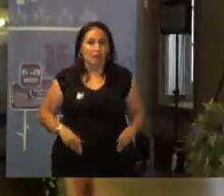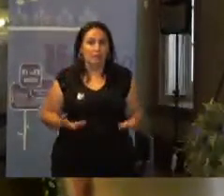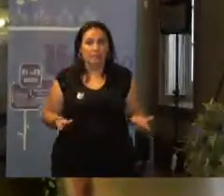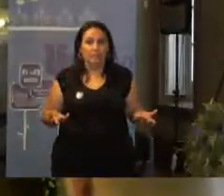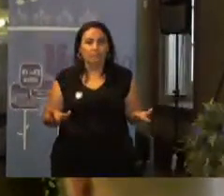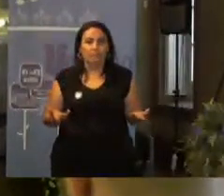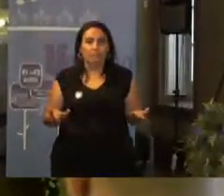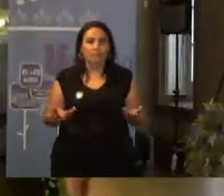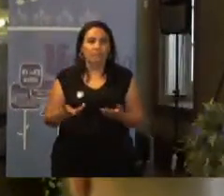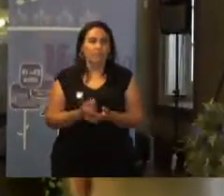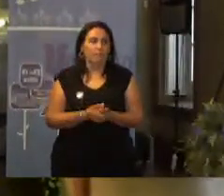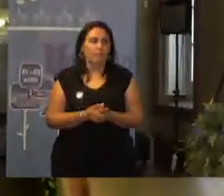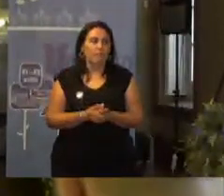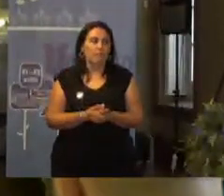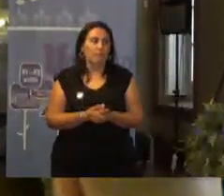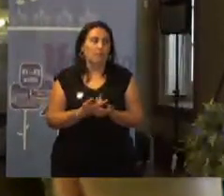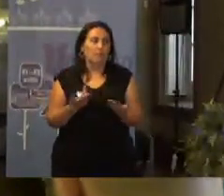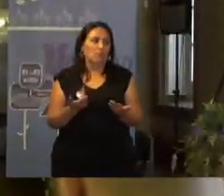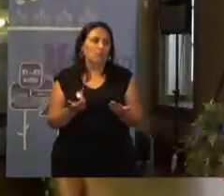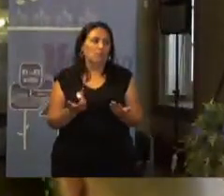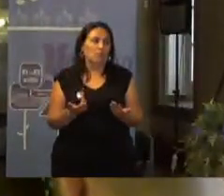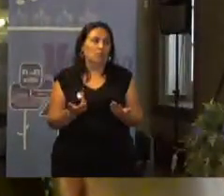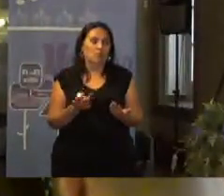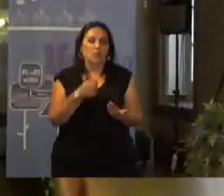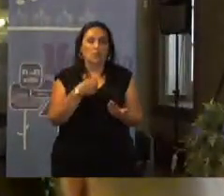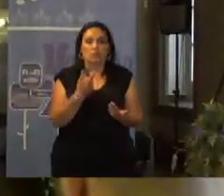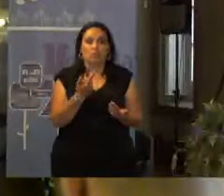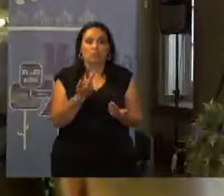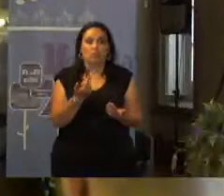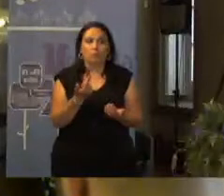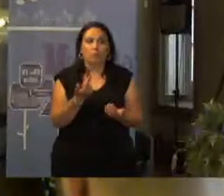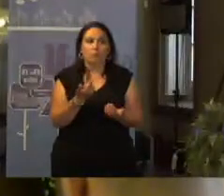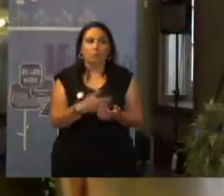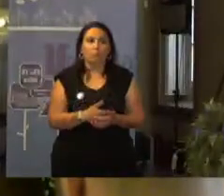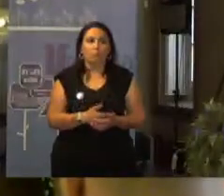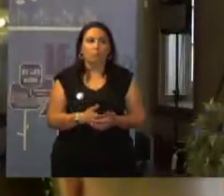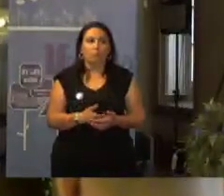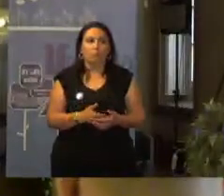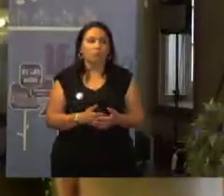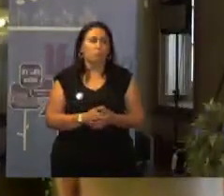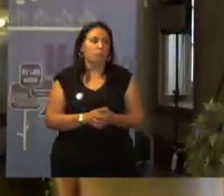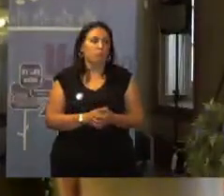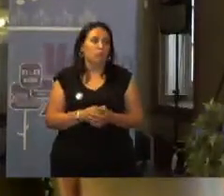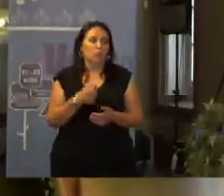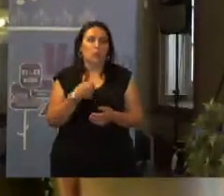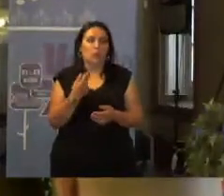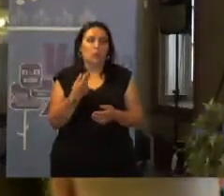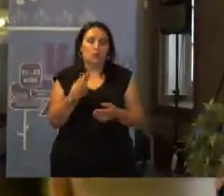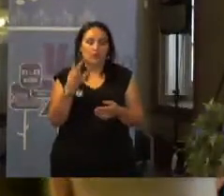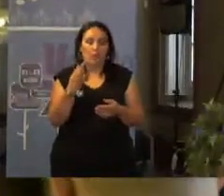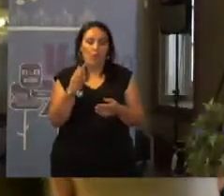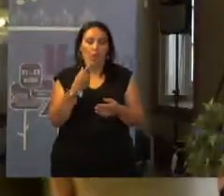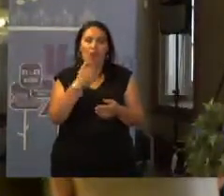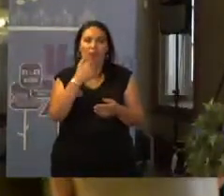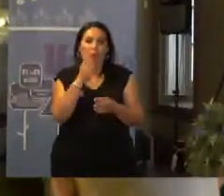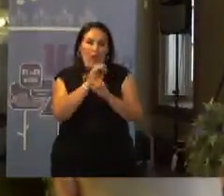pois, digamos que é o sensato. Entón, bueno, nese sentido, que supoño que María Xosé está de acordo, pero matizar iso. E tamén,